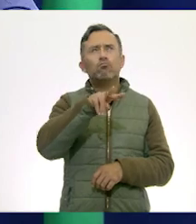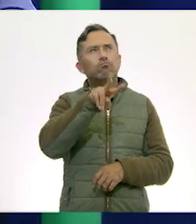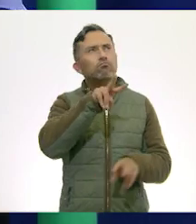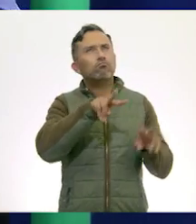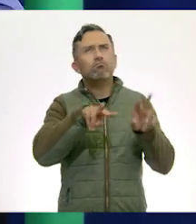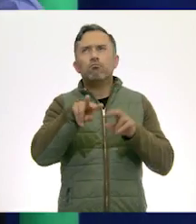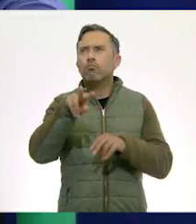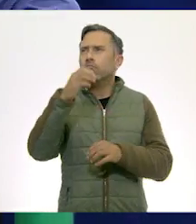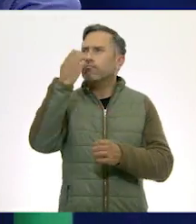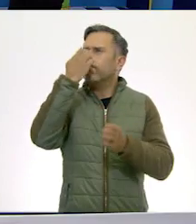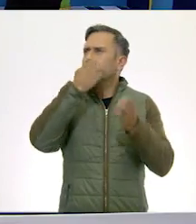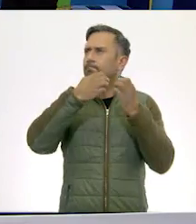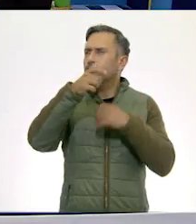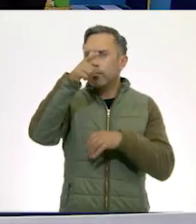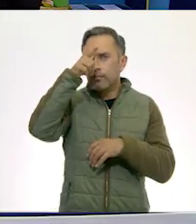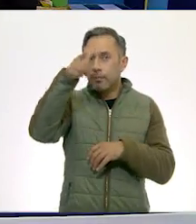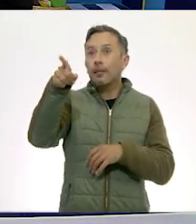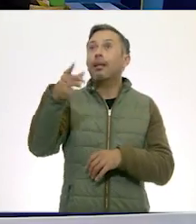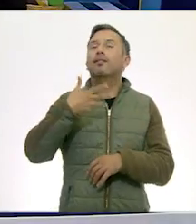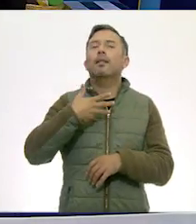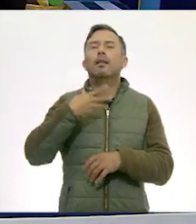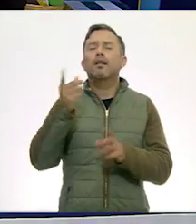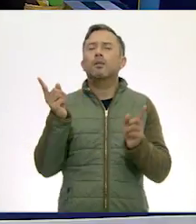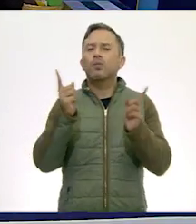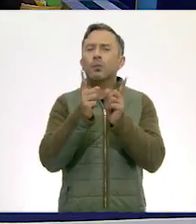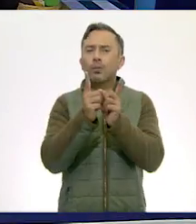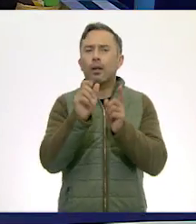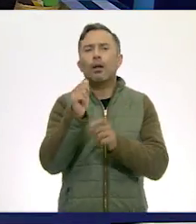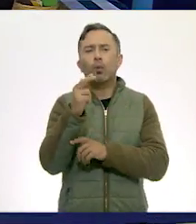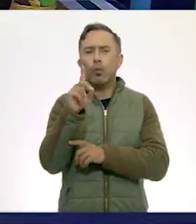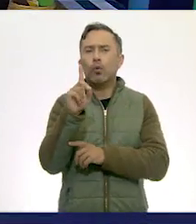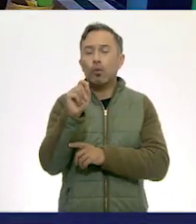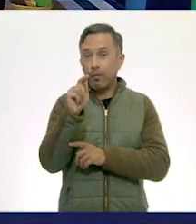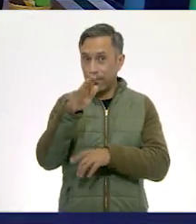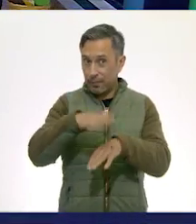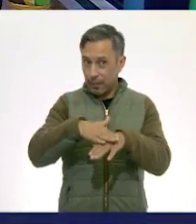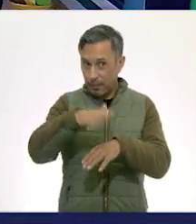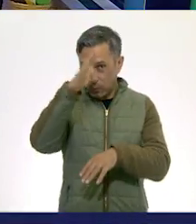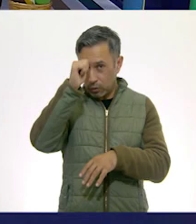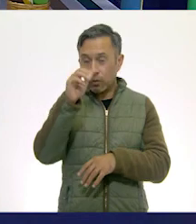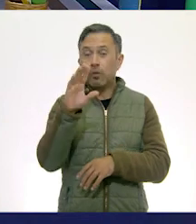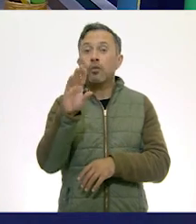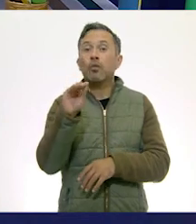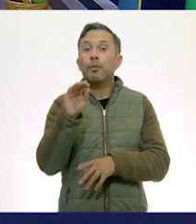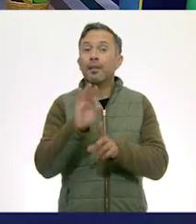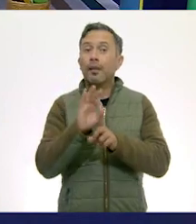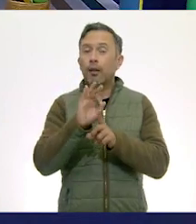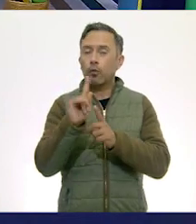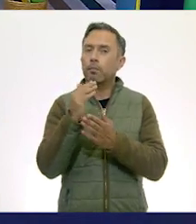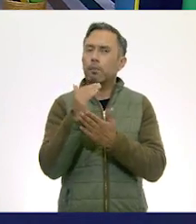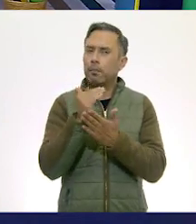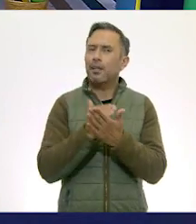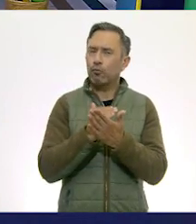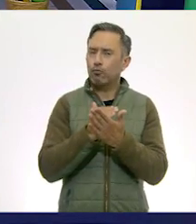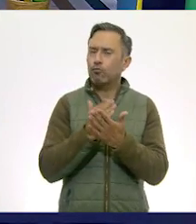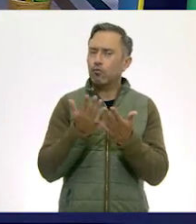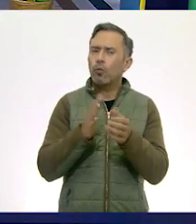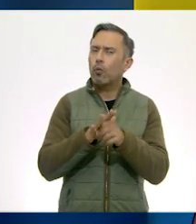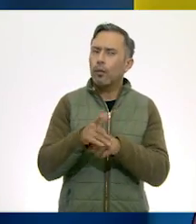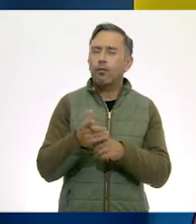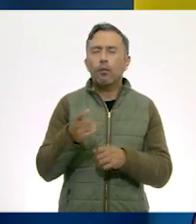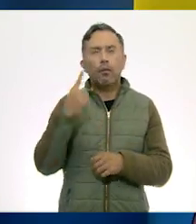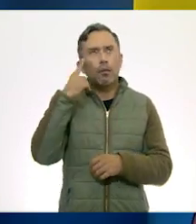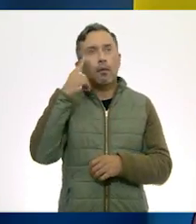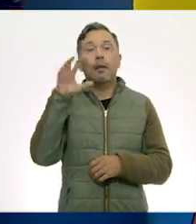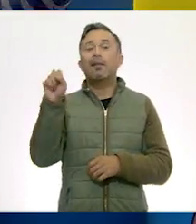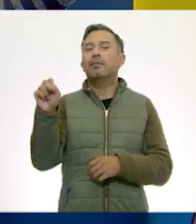un ángulo agudo. Acuérdense que deben de medir menos de 90 grados. Ya sé, maestra. A ver. Puede